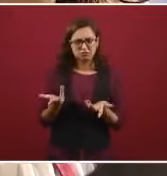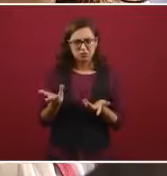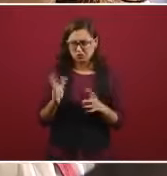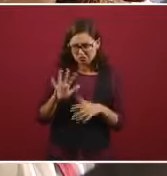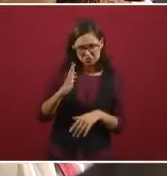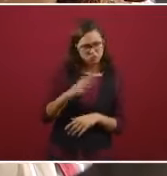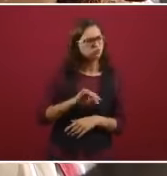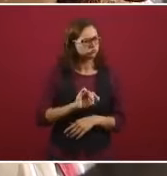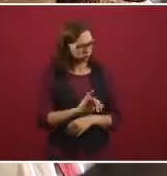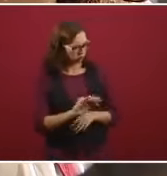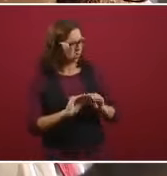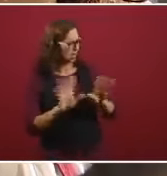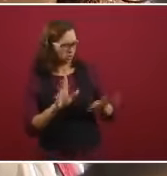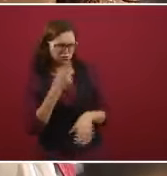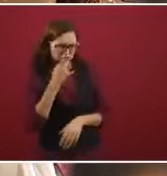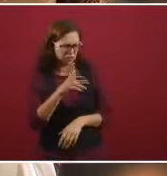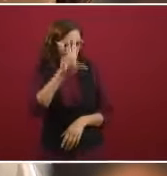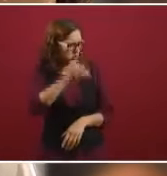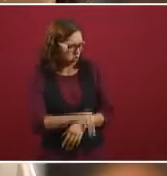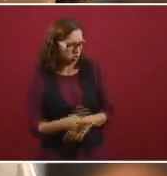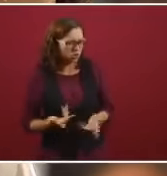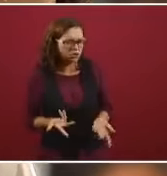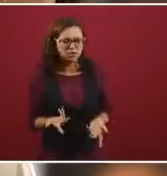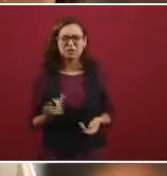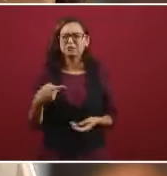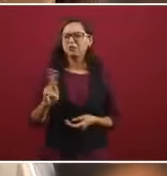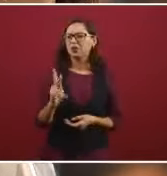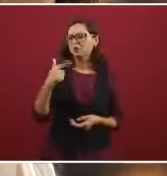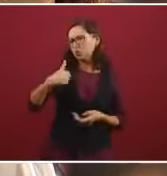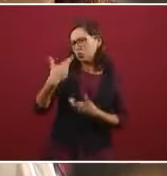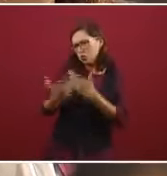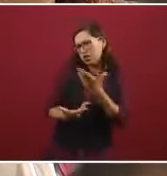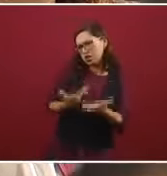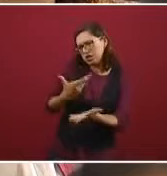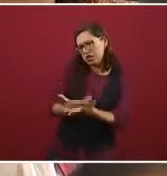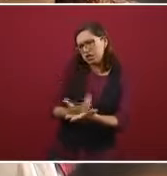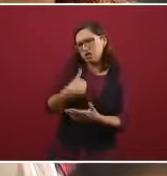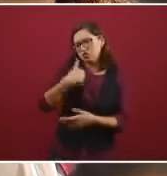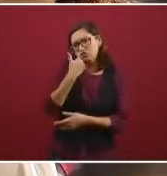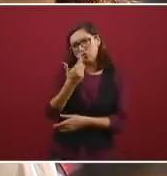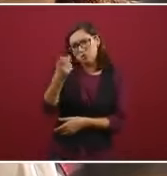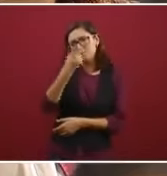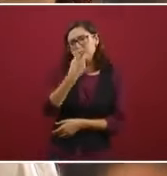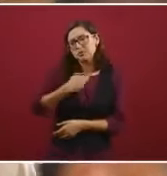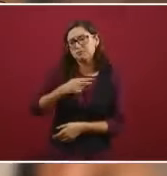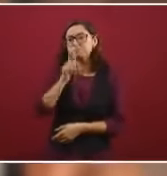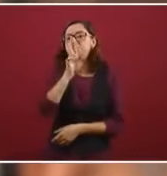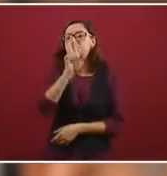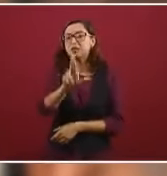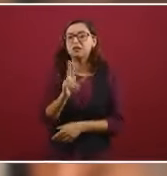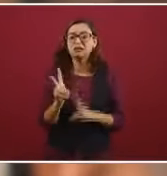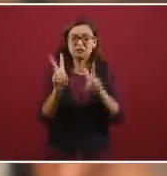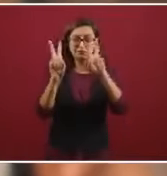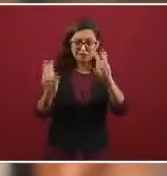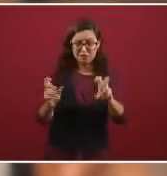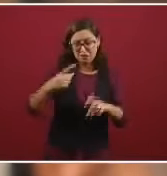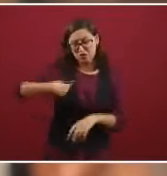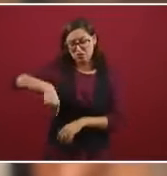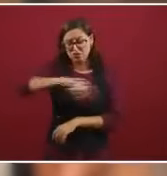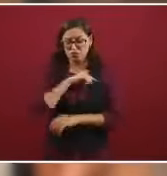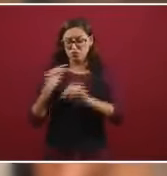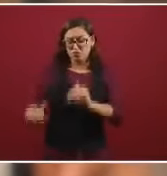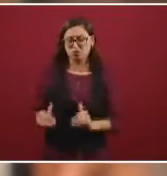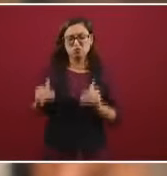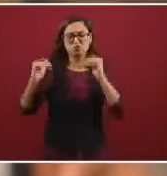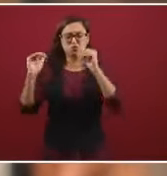sí ha sido muy clara, entonces, están en contra. Simplemente es el planteamiento que quisiera que me contestara, si es un asunto de soberanía nacional o de